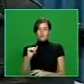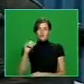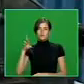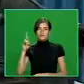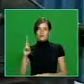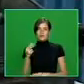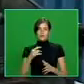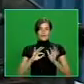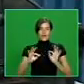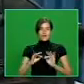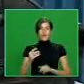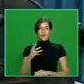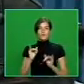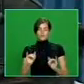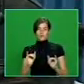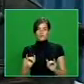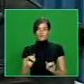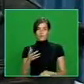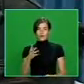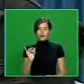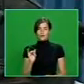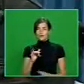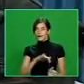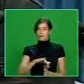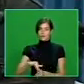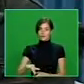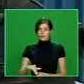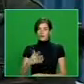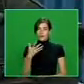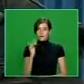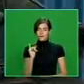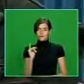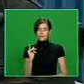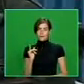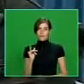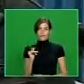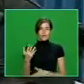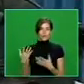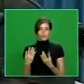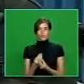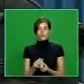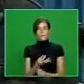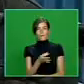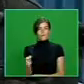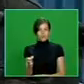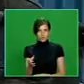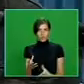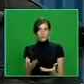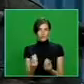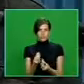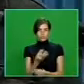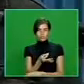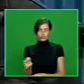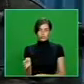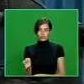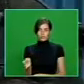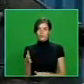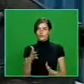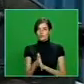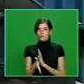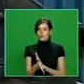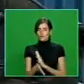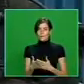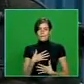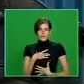teatro hay allí además la la conjunción Perfecta de la de la